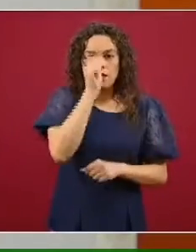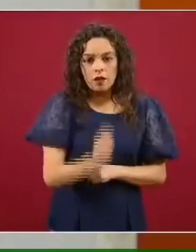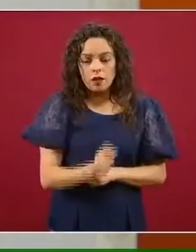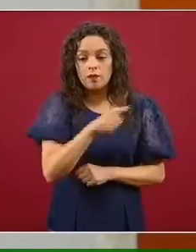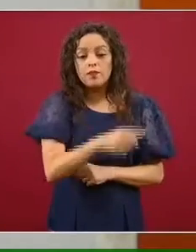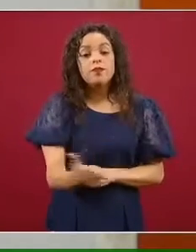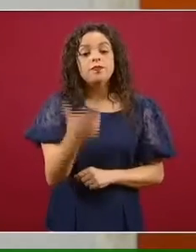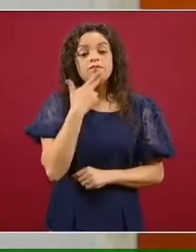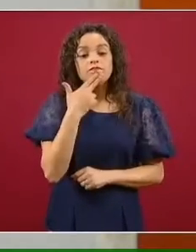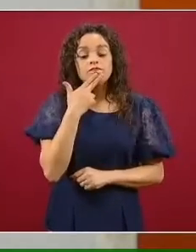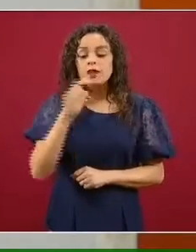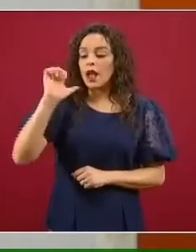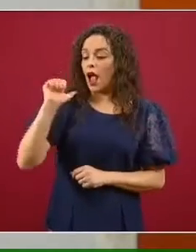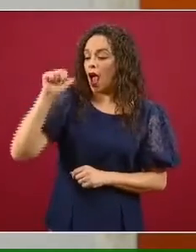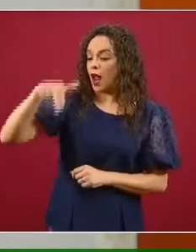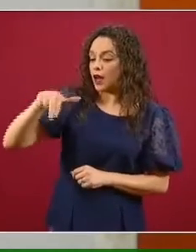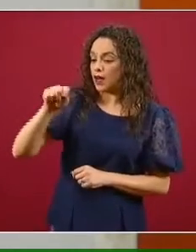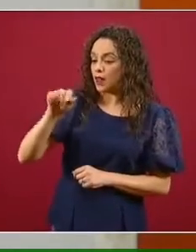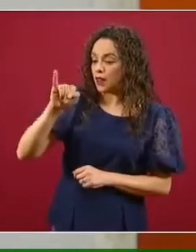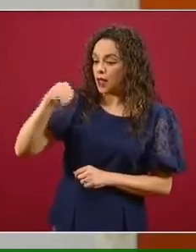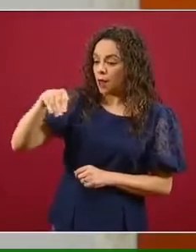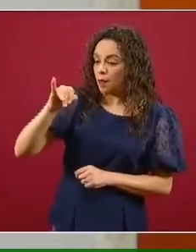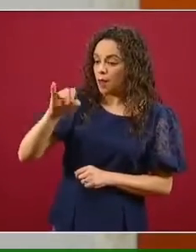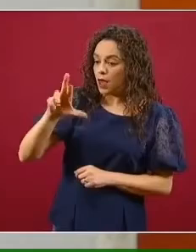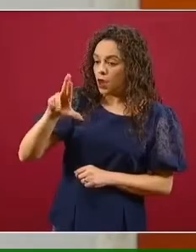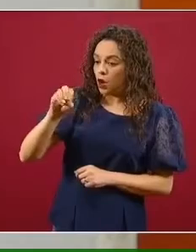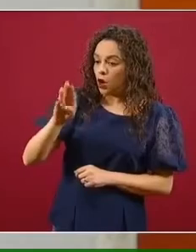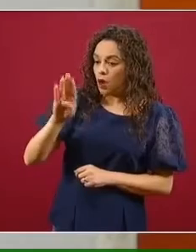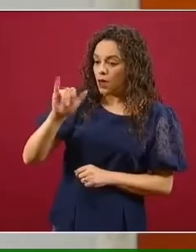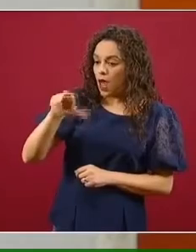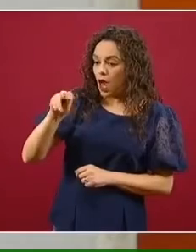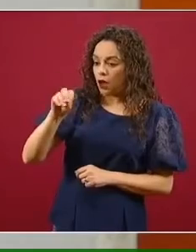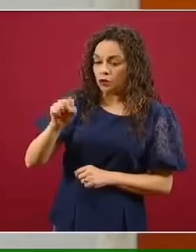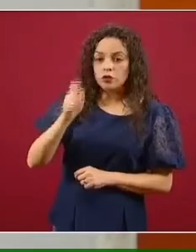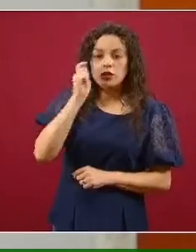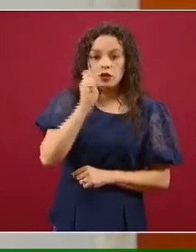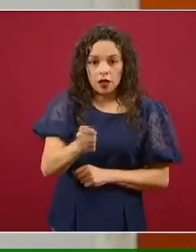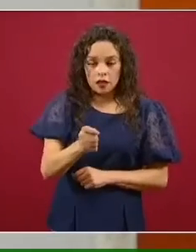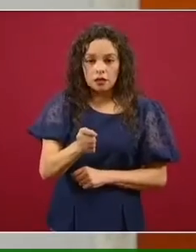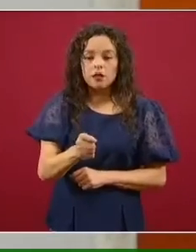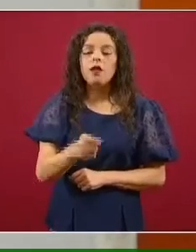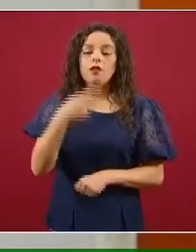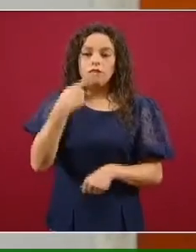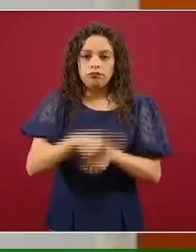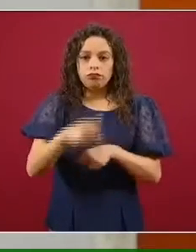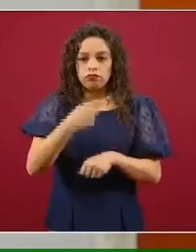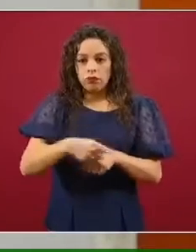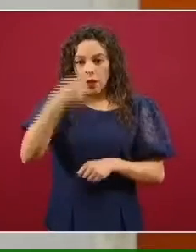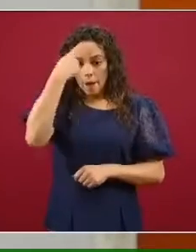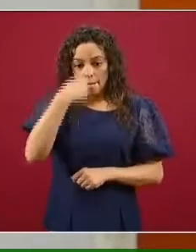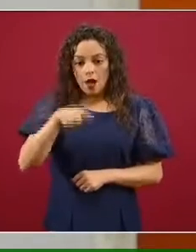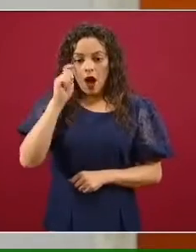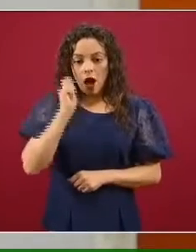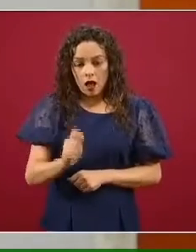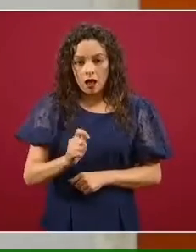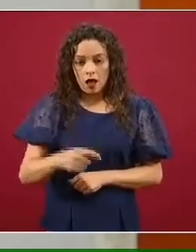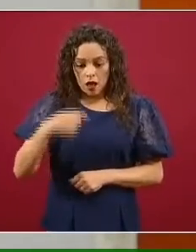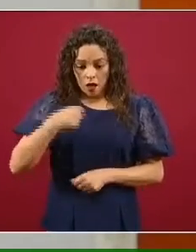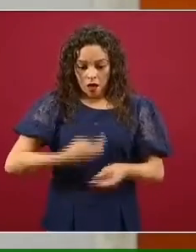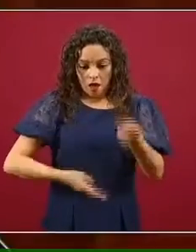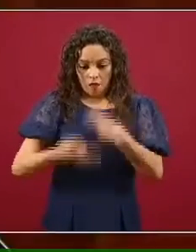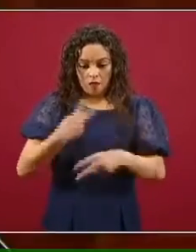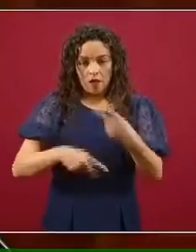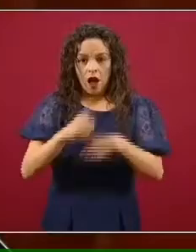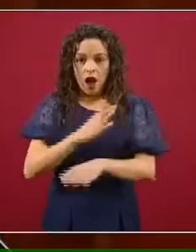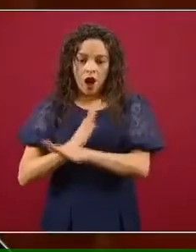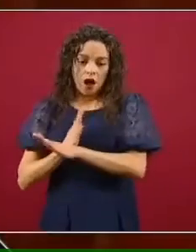de antimicrobianos es el riesgo que tenemos para el desarrollo de resistencia antimicrobiana de los